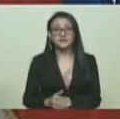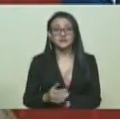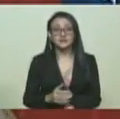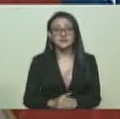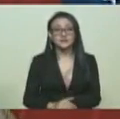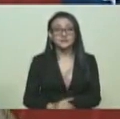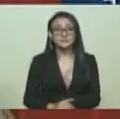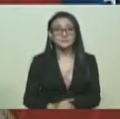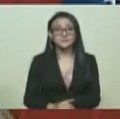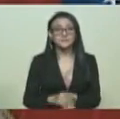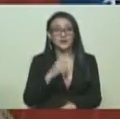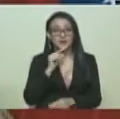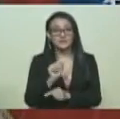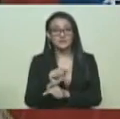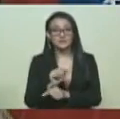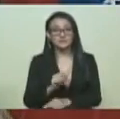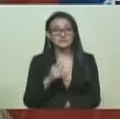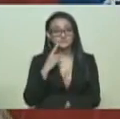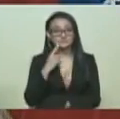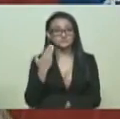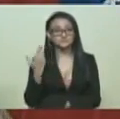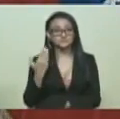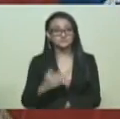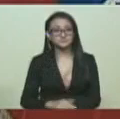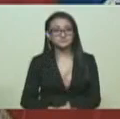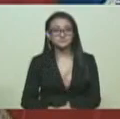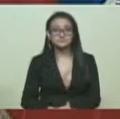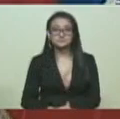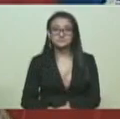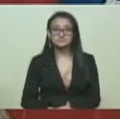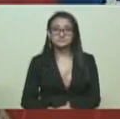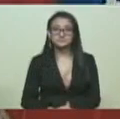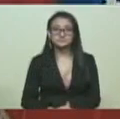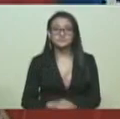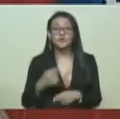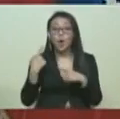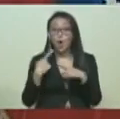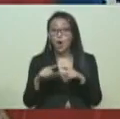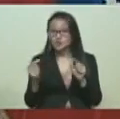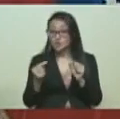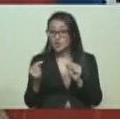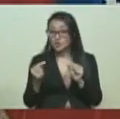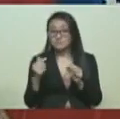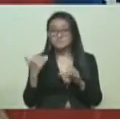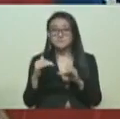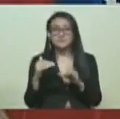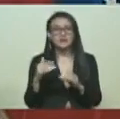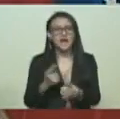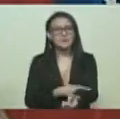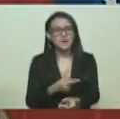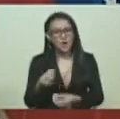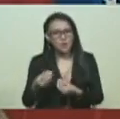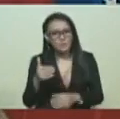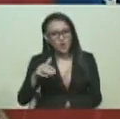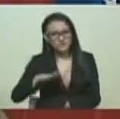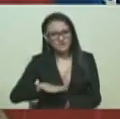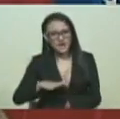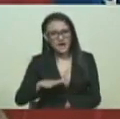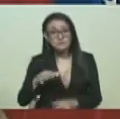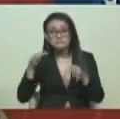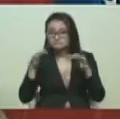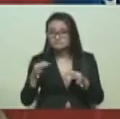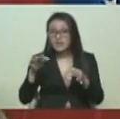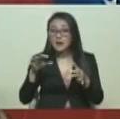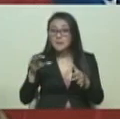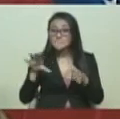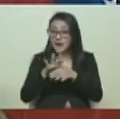Díaz. Siguiente. Otra conversación. Hermano, ¿cómo estás? Confirmado, hagamos eso para el martes